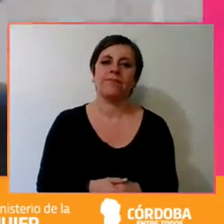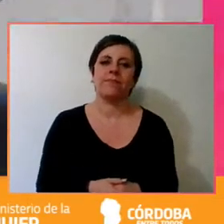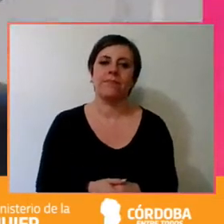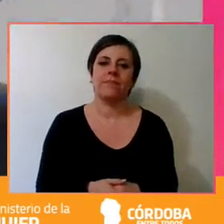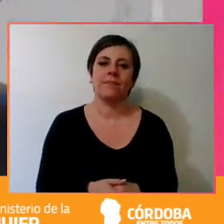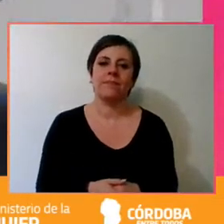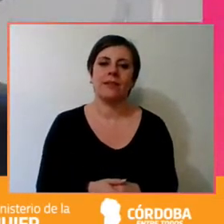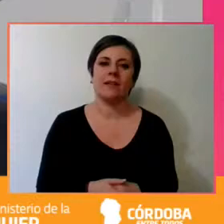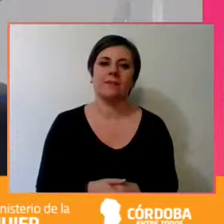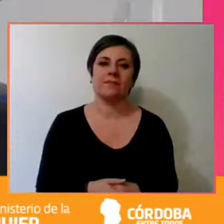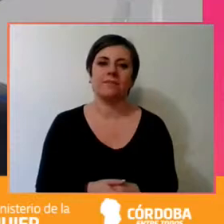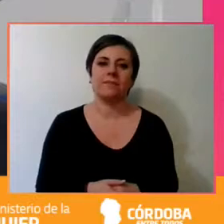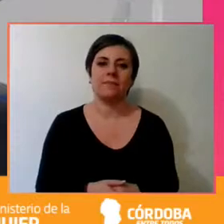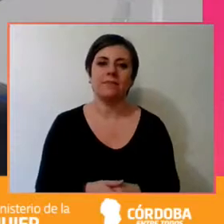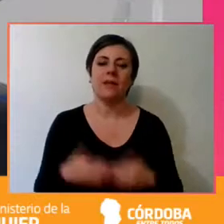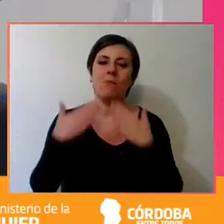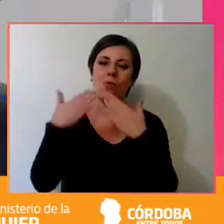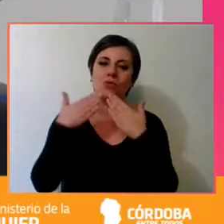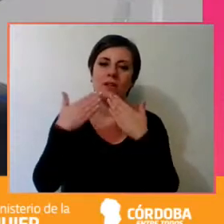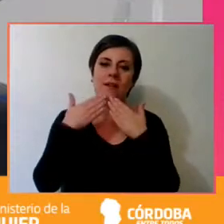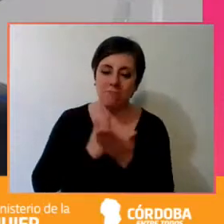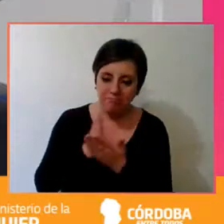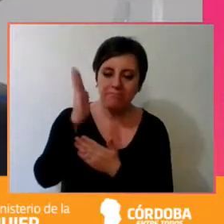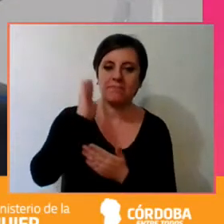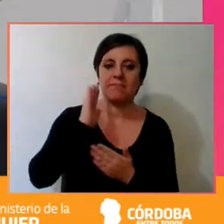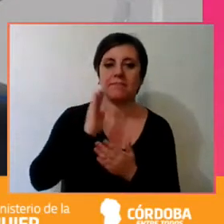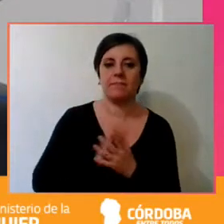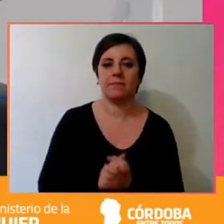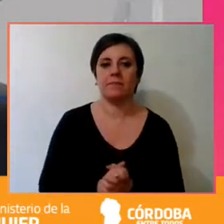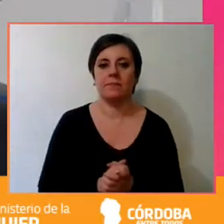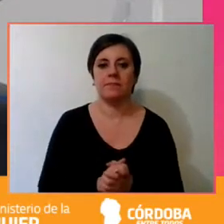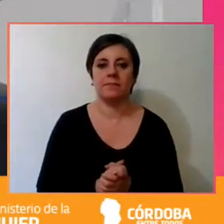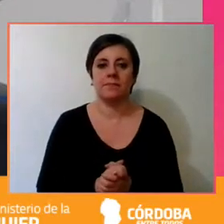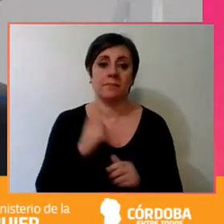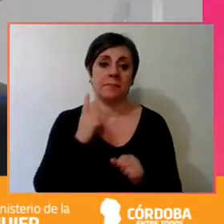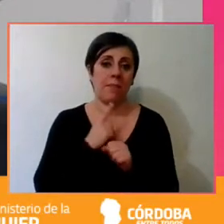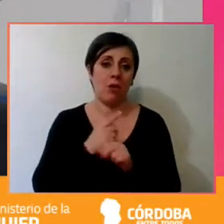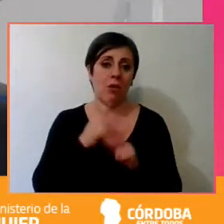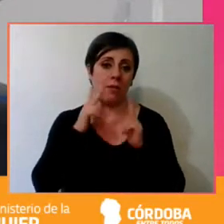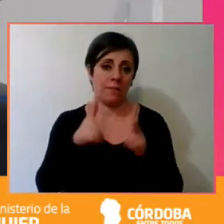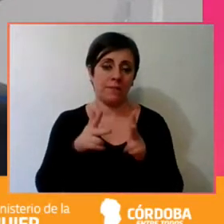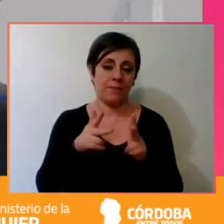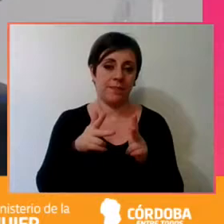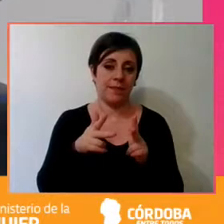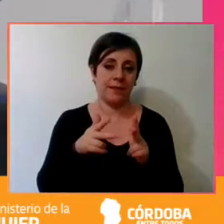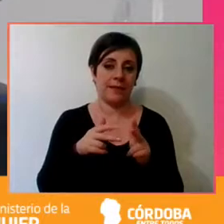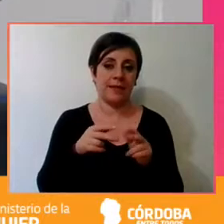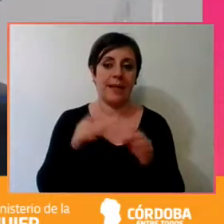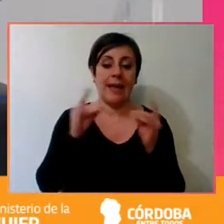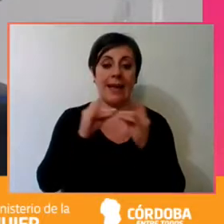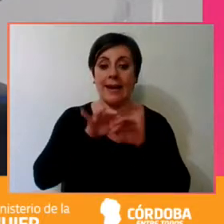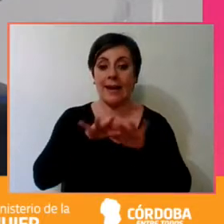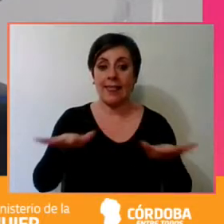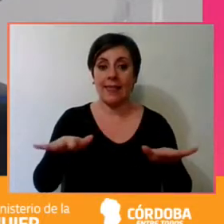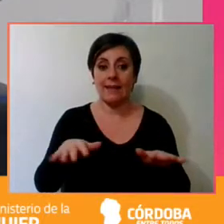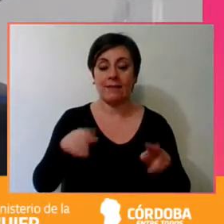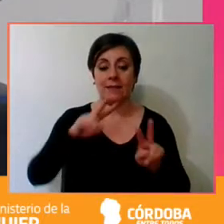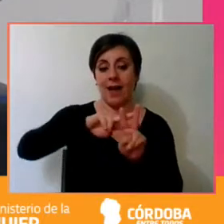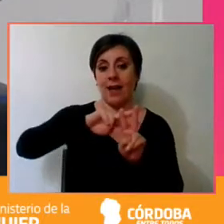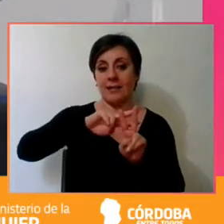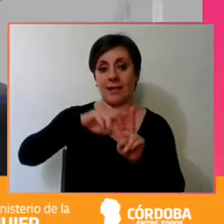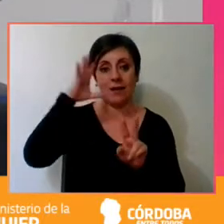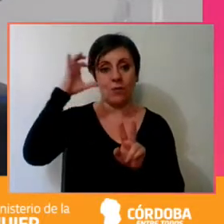Bueno, muchas gracias, vamos a continuar. Primero decirles que bueno, que nos sigan en las redes, acuérdense del hashtag que aparece en el